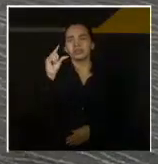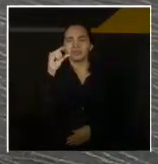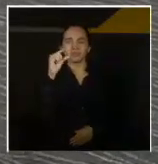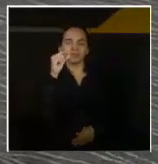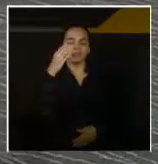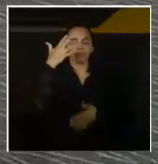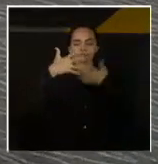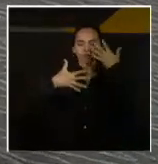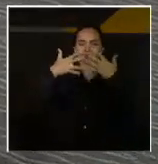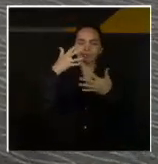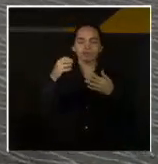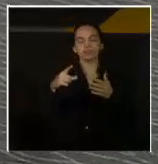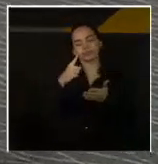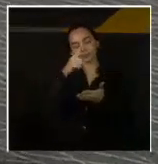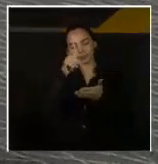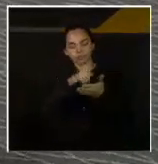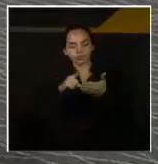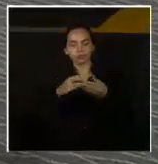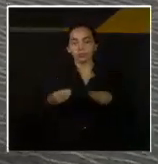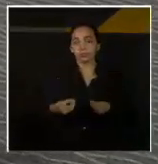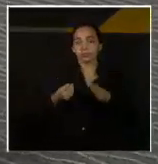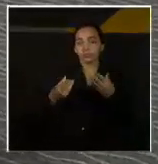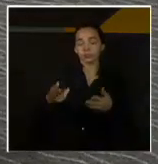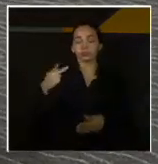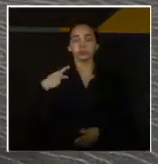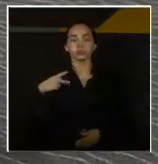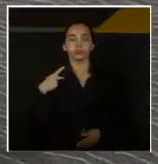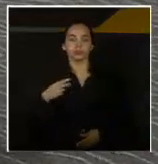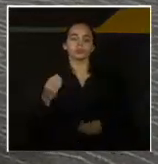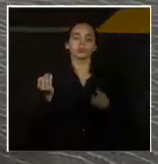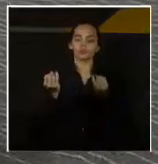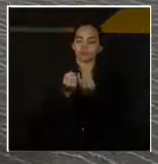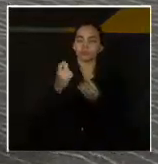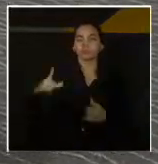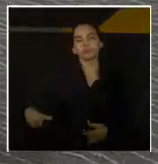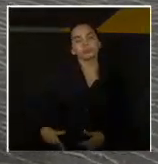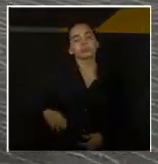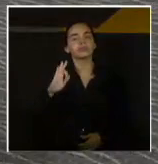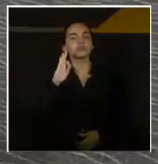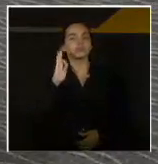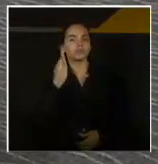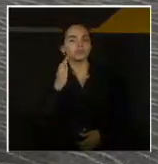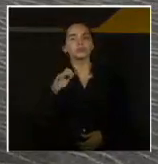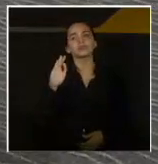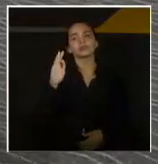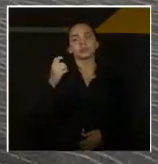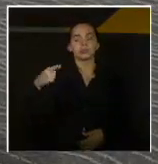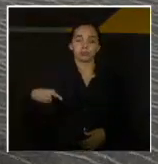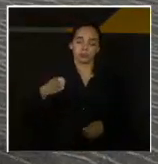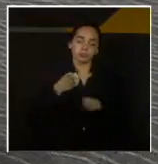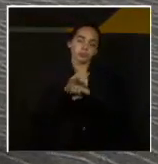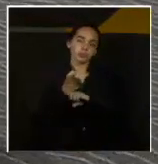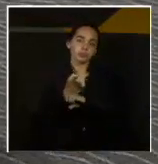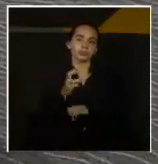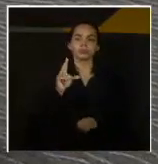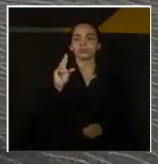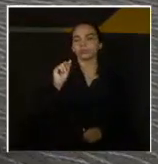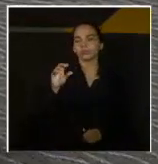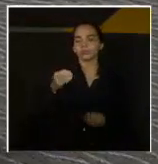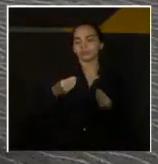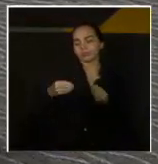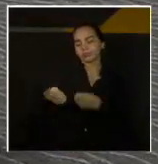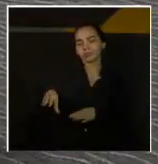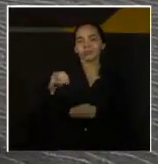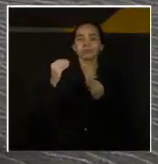los listados de la gente que recibe los apoyos, tanto del gobierno federal como del gobierno del Estado, no solamente deja a